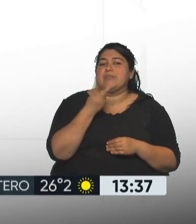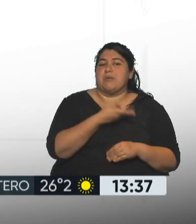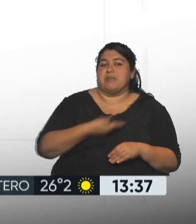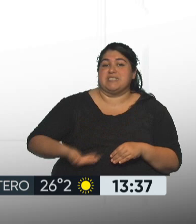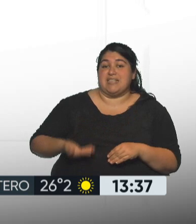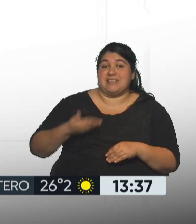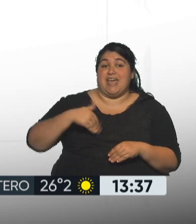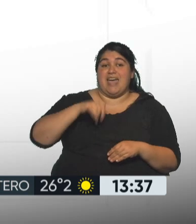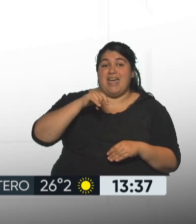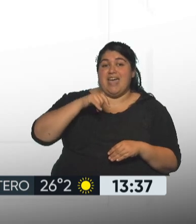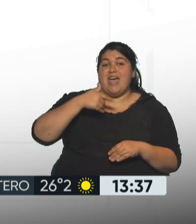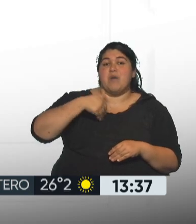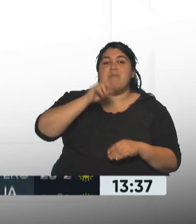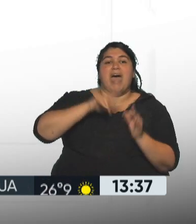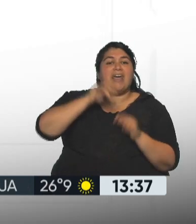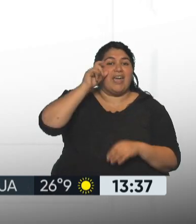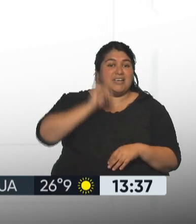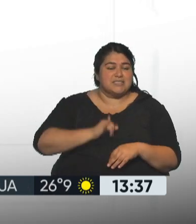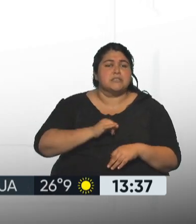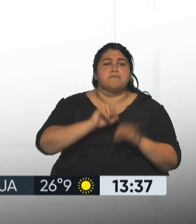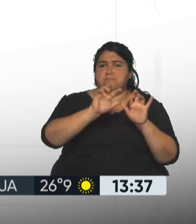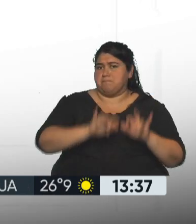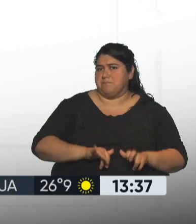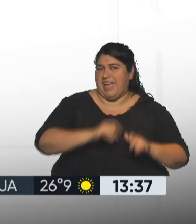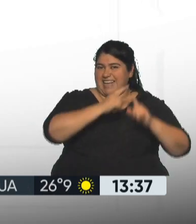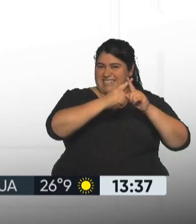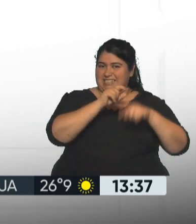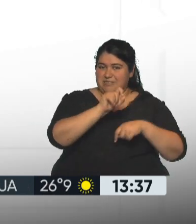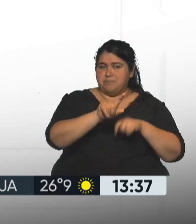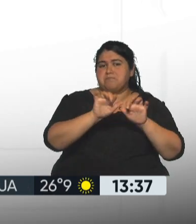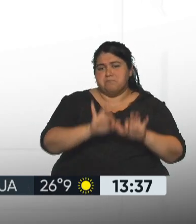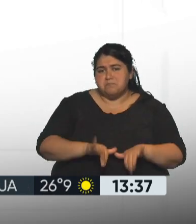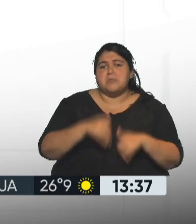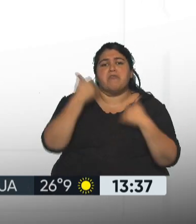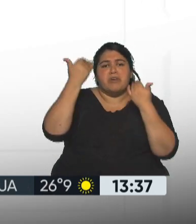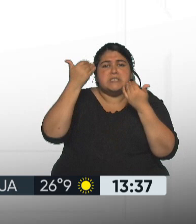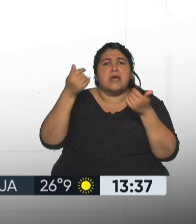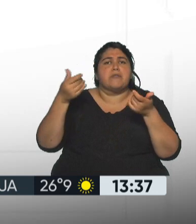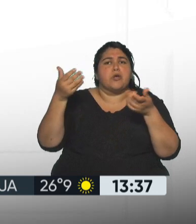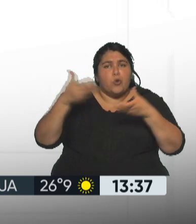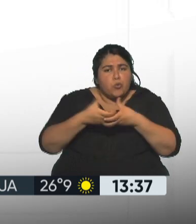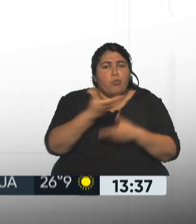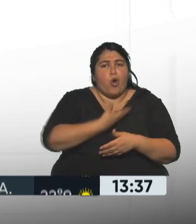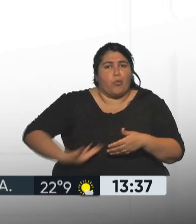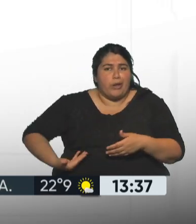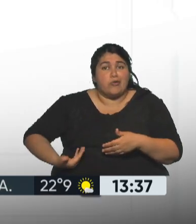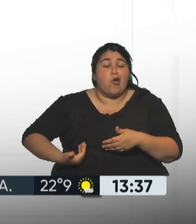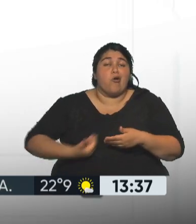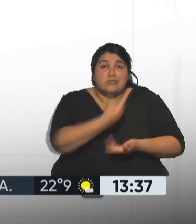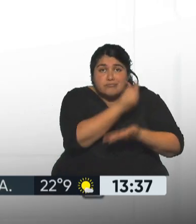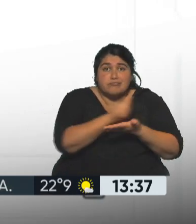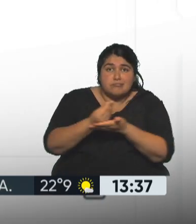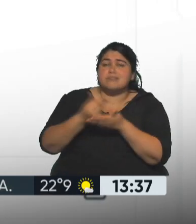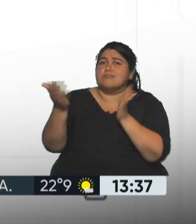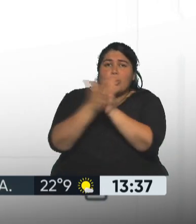Márquez, quien a través de la red social X felicitó a los ganadores y manifestó la disposición del gobierno a trabajar en conjunto con las nuevas autoridades electas de